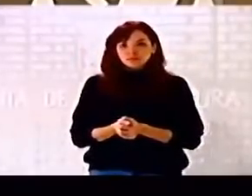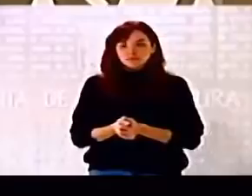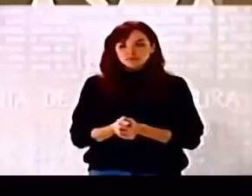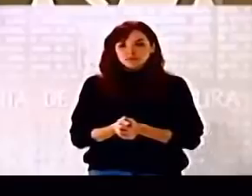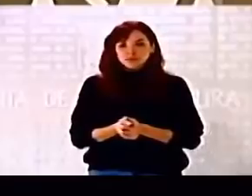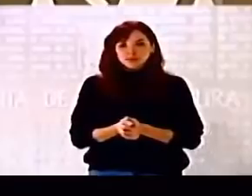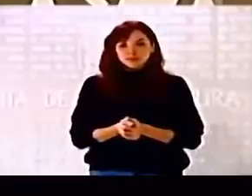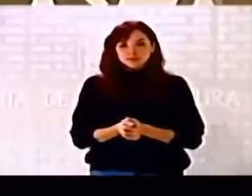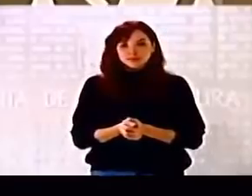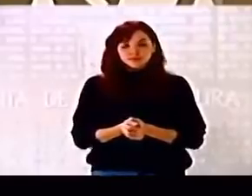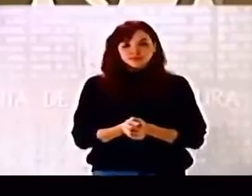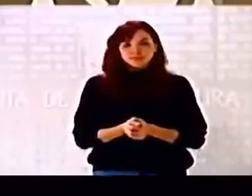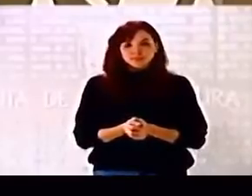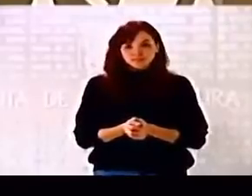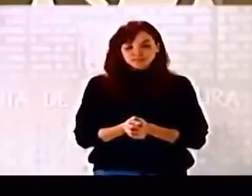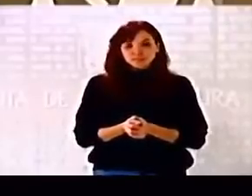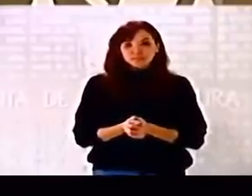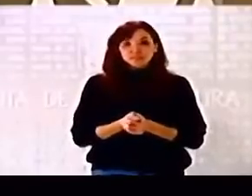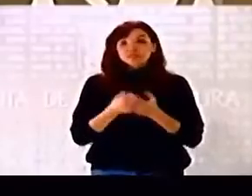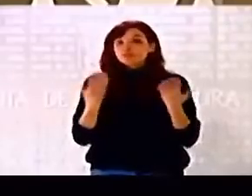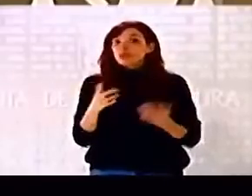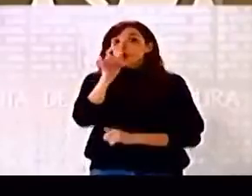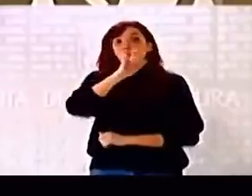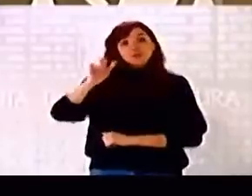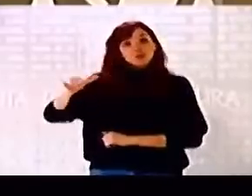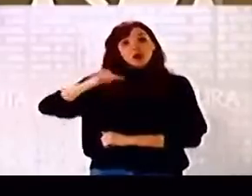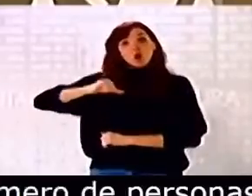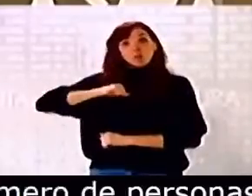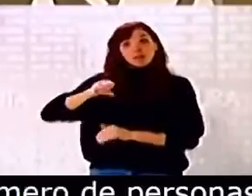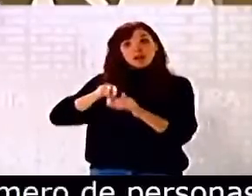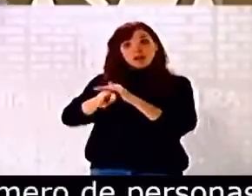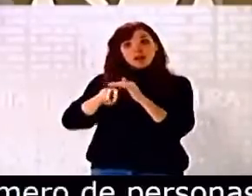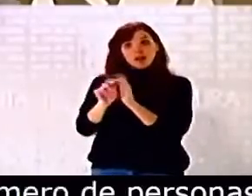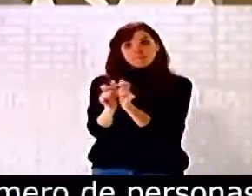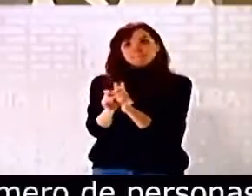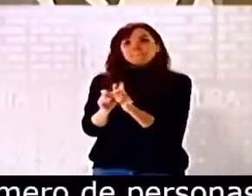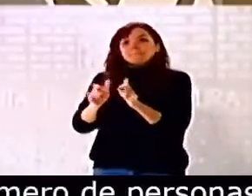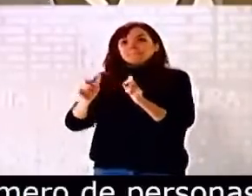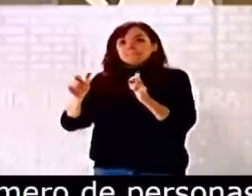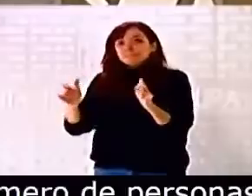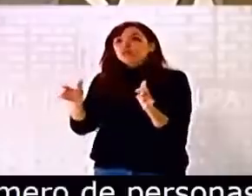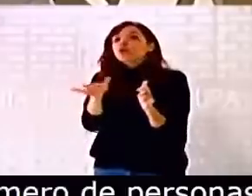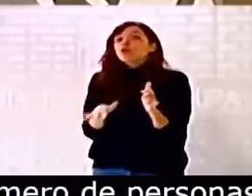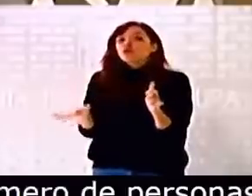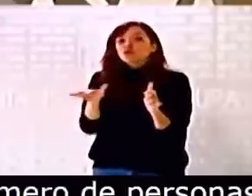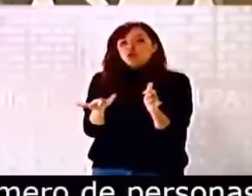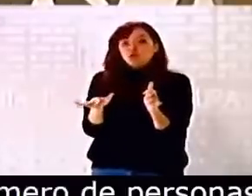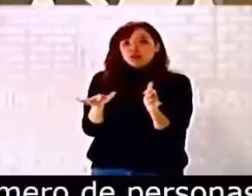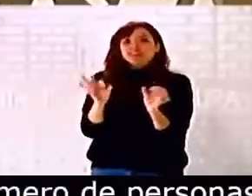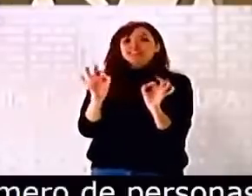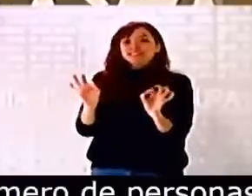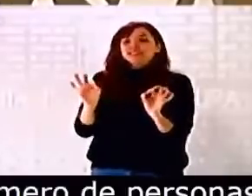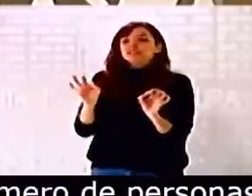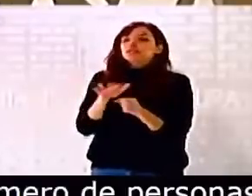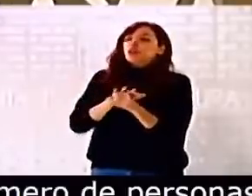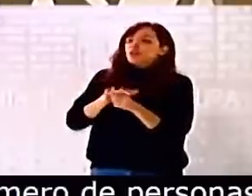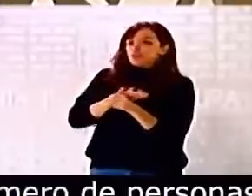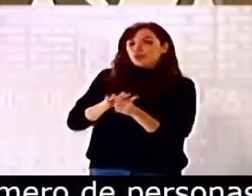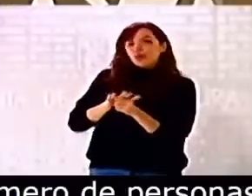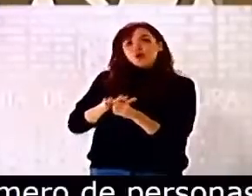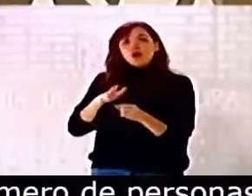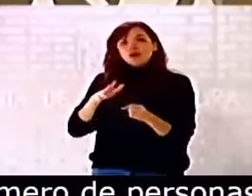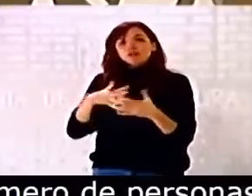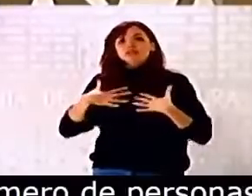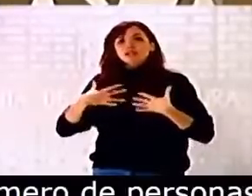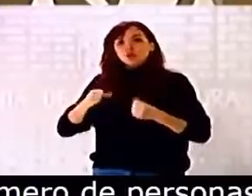número de personas ingresadas en el área de salud de Cáceres y tras una reunión que se ha